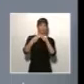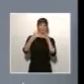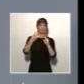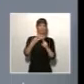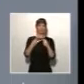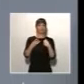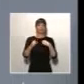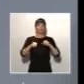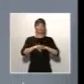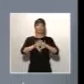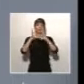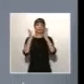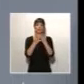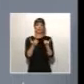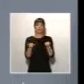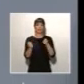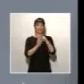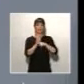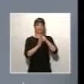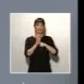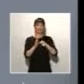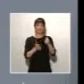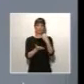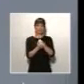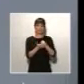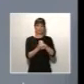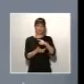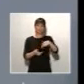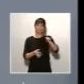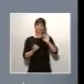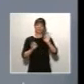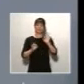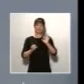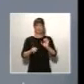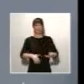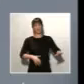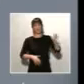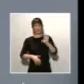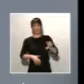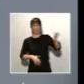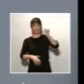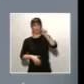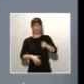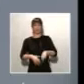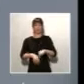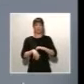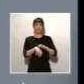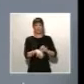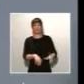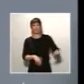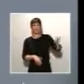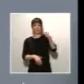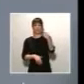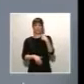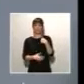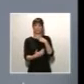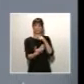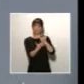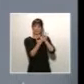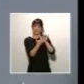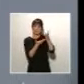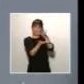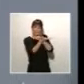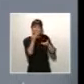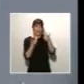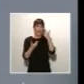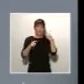Reguladores de Medicamentos, muy en particular con los socios europeos y la Agencia Europea de Medicamentos, estamos explorando las vías